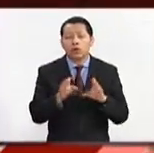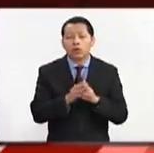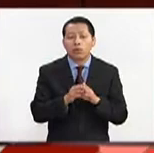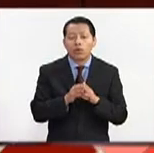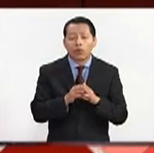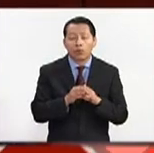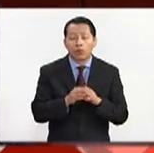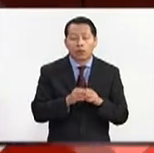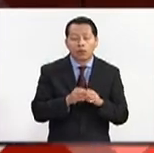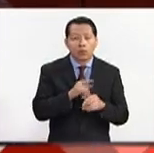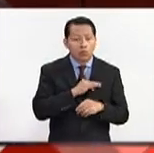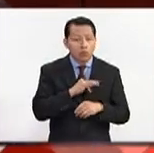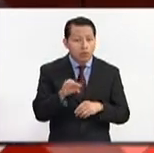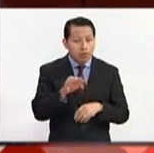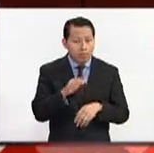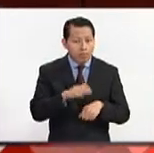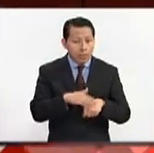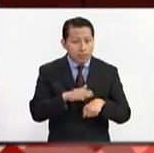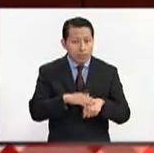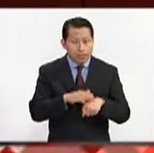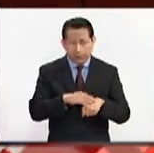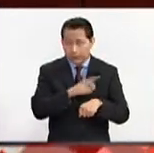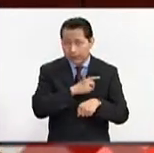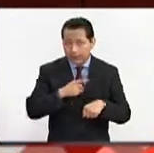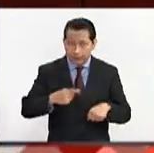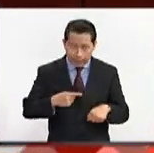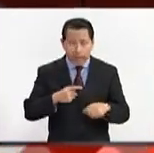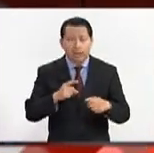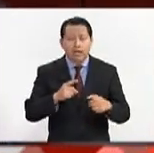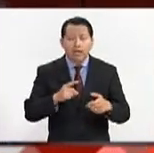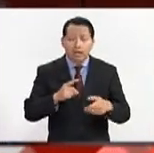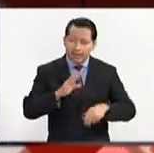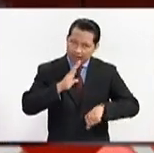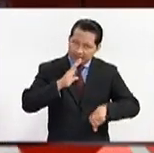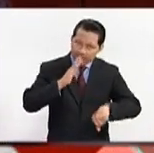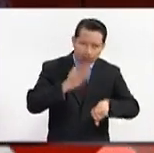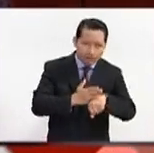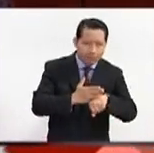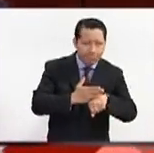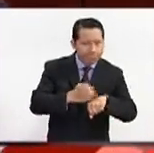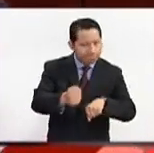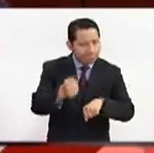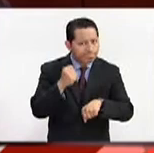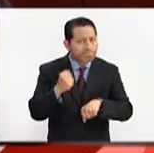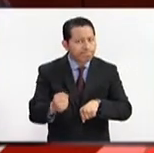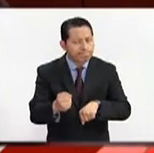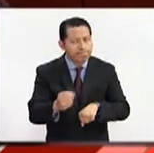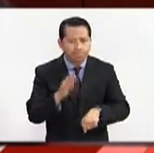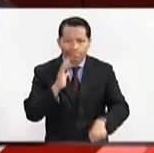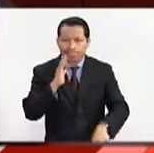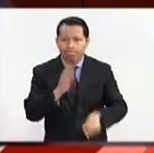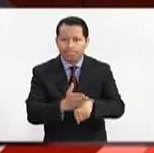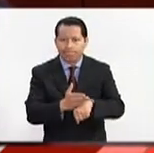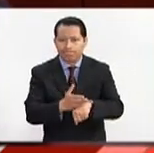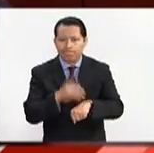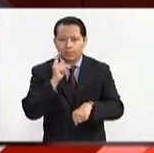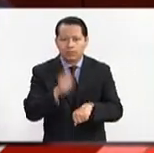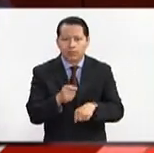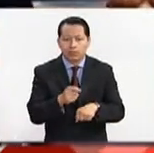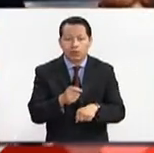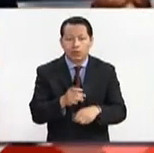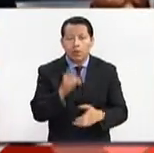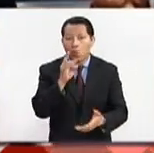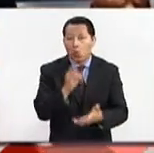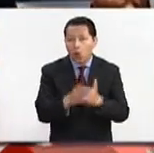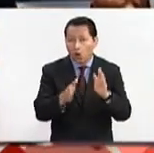dientes ya y ponerle un freno legal, sanciones reales, no solamente a quienes